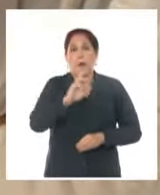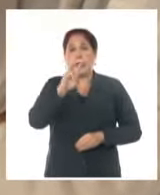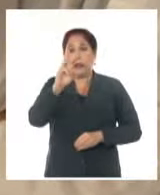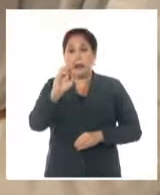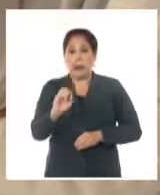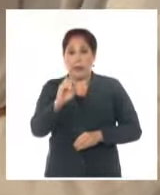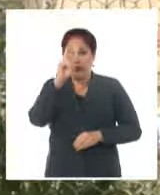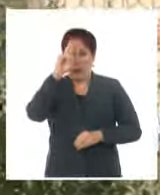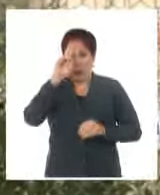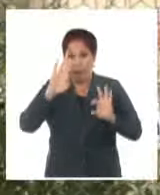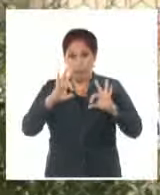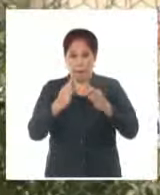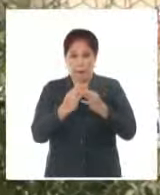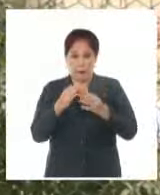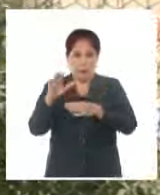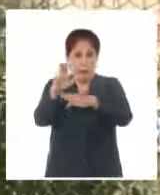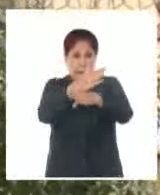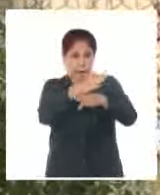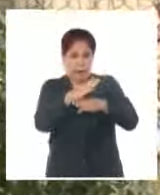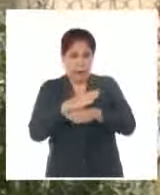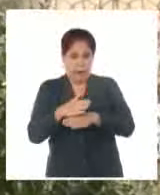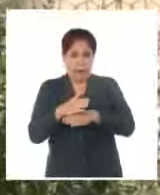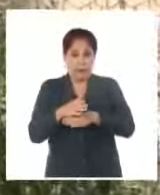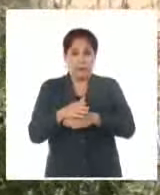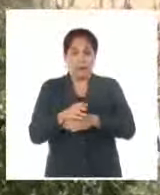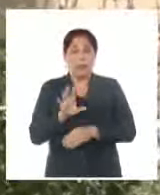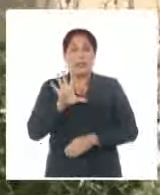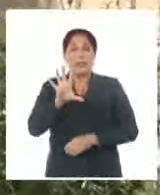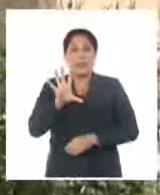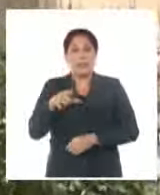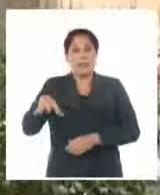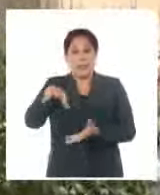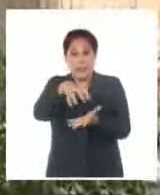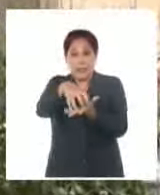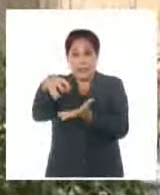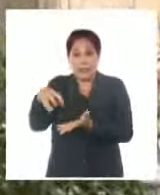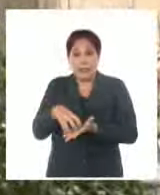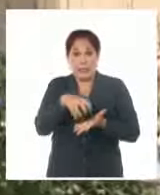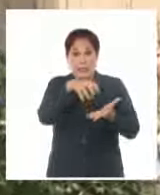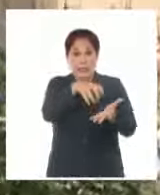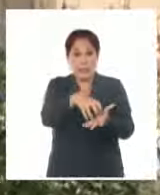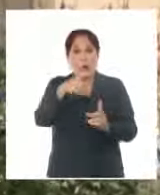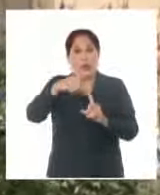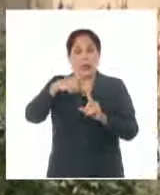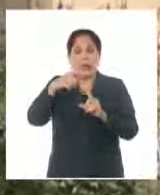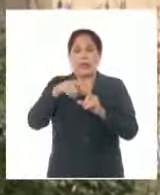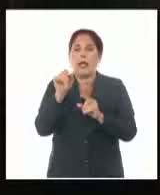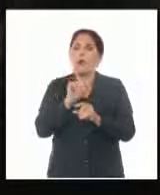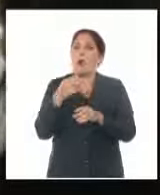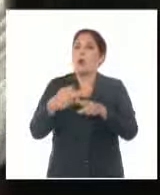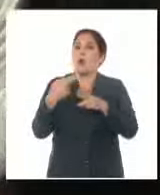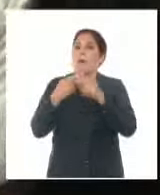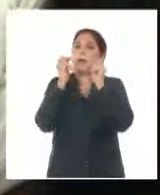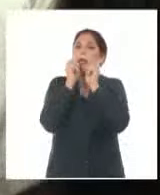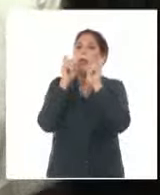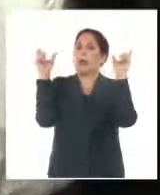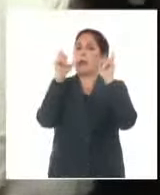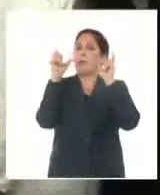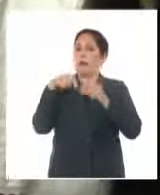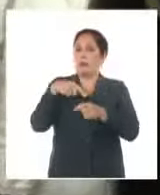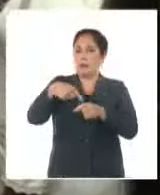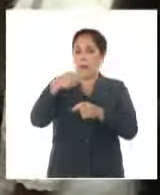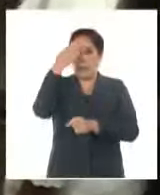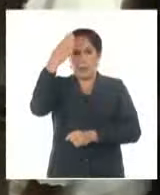de instalaciones de este tipo. Estos 5 últimos forman parte de las tareas de impacto que se desarrollaron en la isla en salud